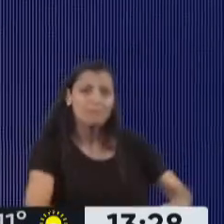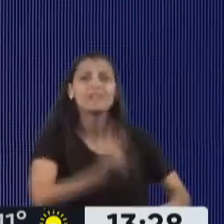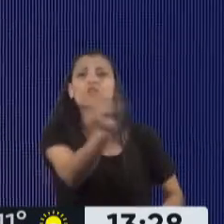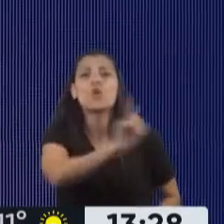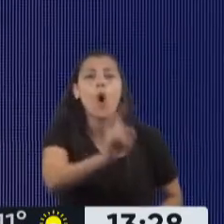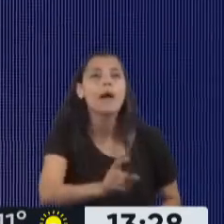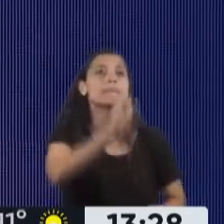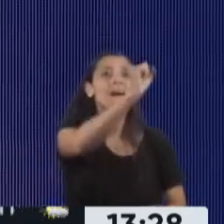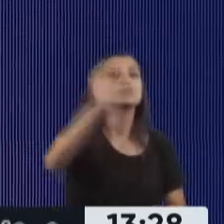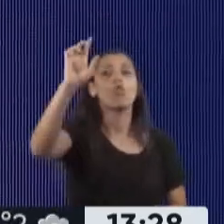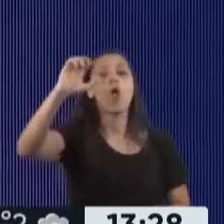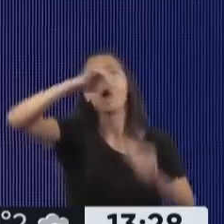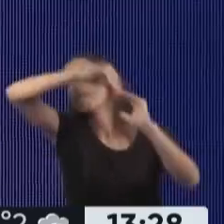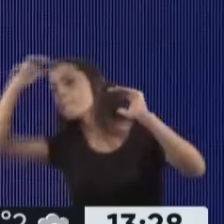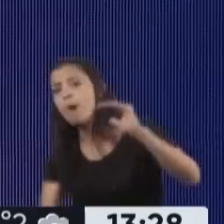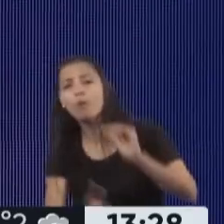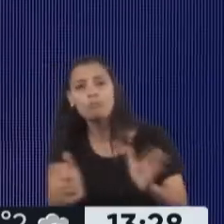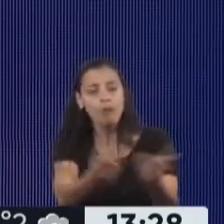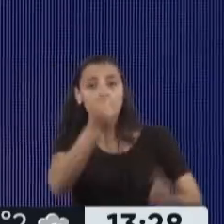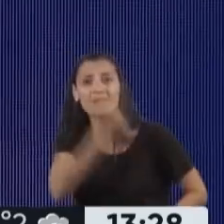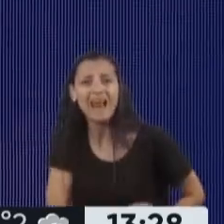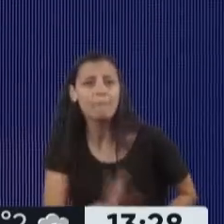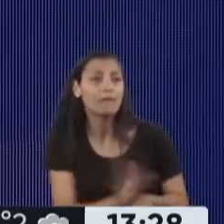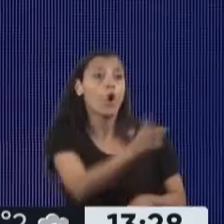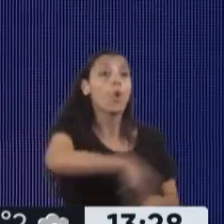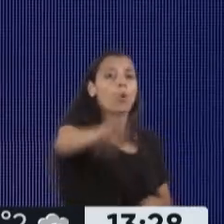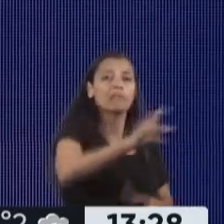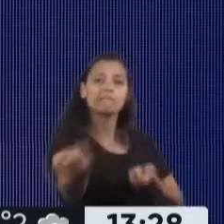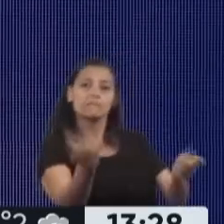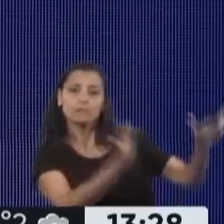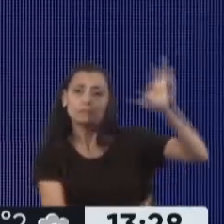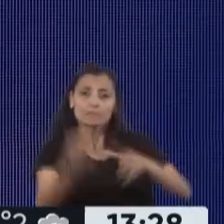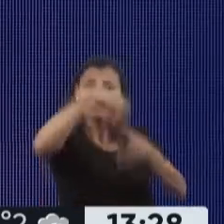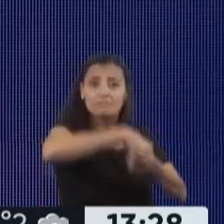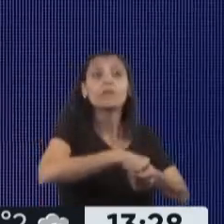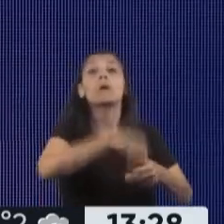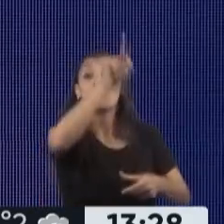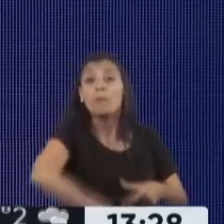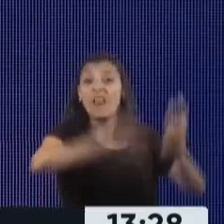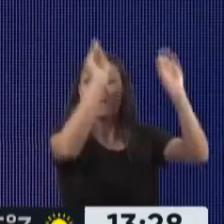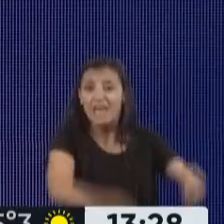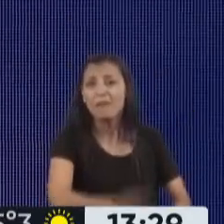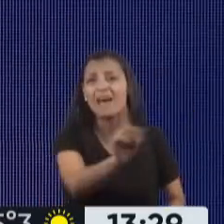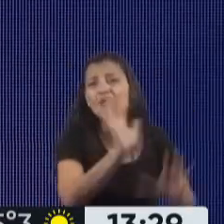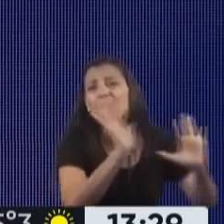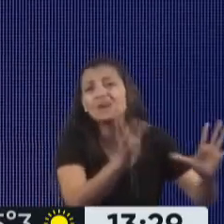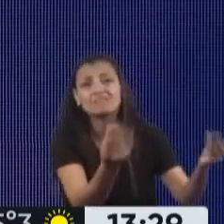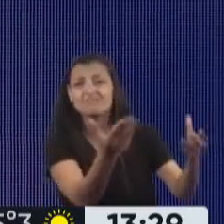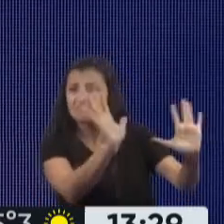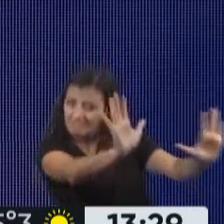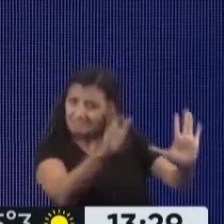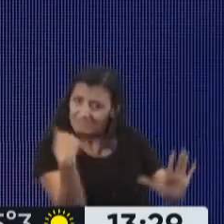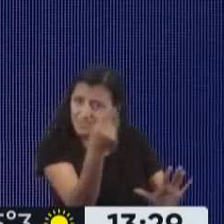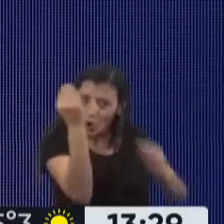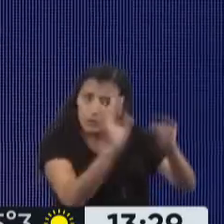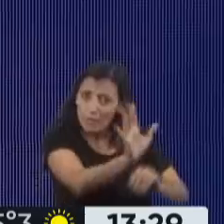del tipo de cambio que sea tan rápida que no les permita ajustarse en el sector real y terminen en la quiebra. Está contemplado, pero no tengan miedo, digamos,